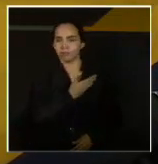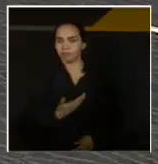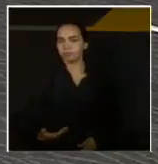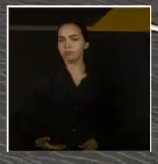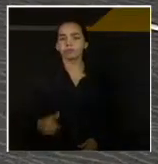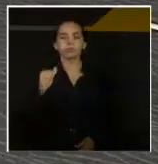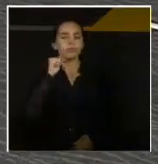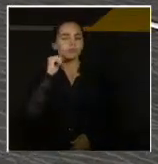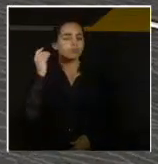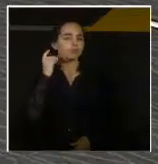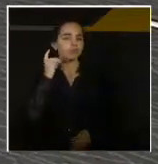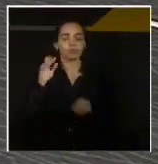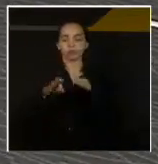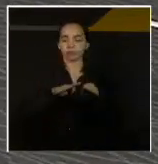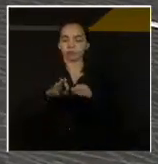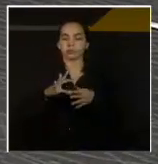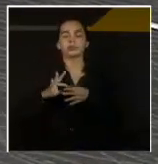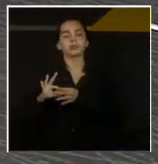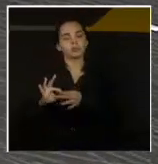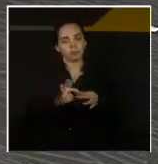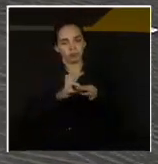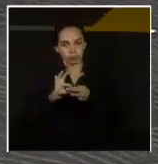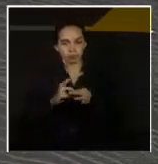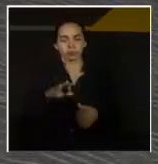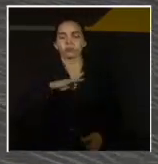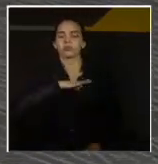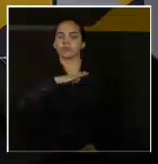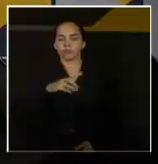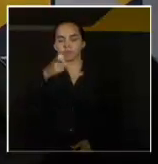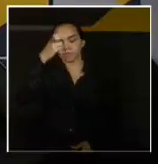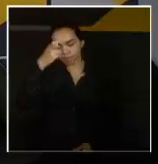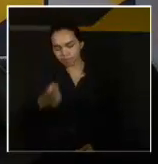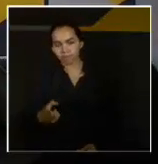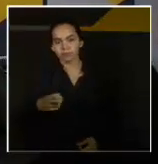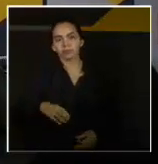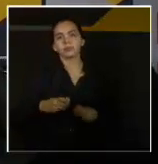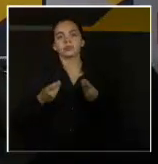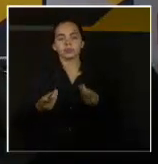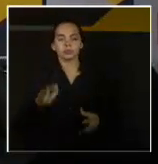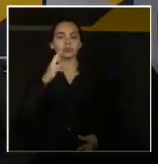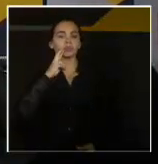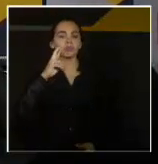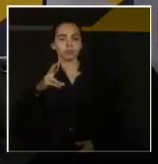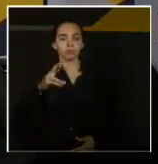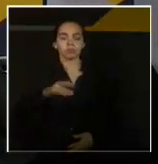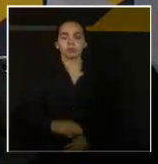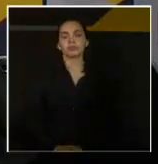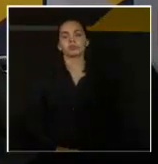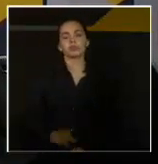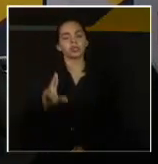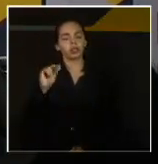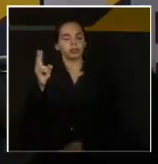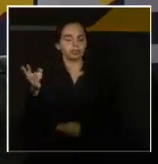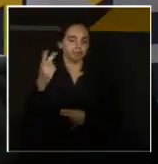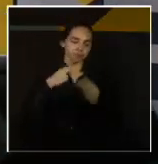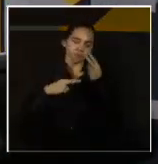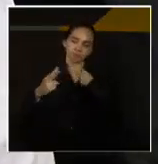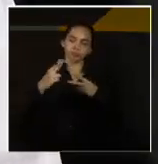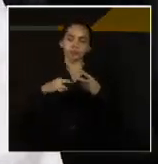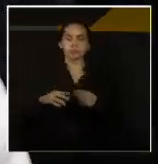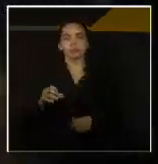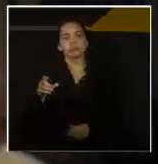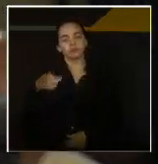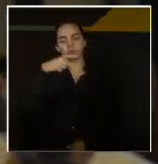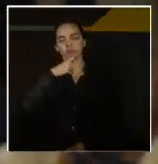que trabajando juntos podamos realmente darle una solución. Yo no vengo con propuestas, yo vengo